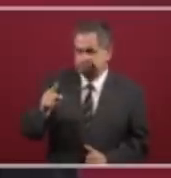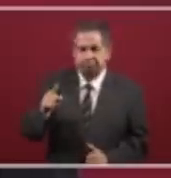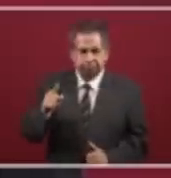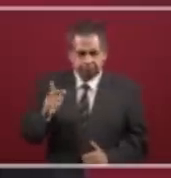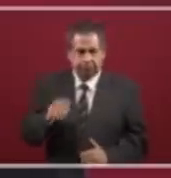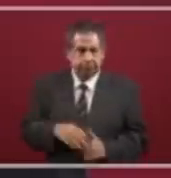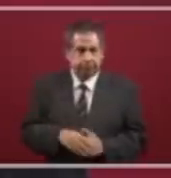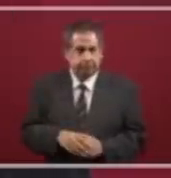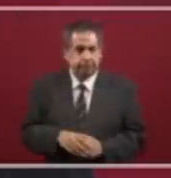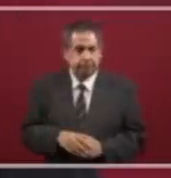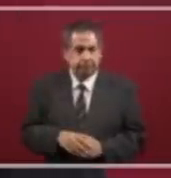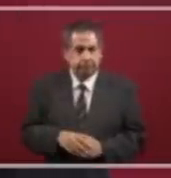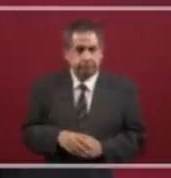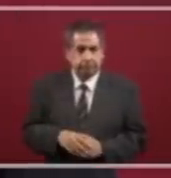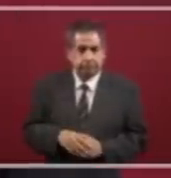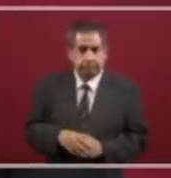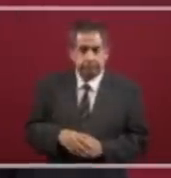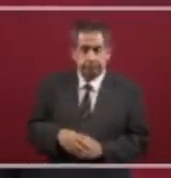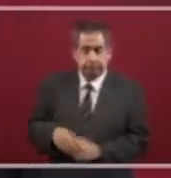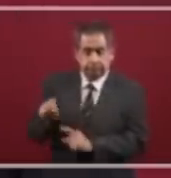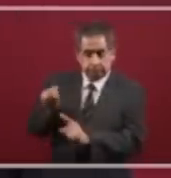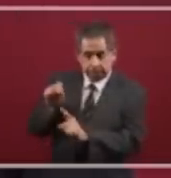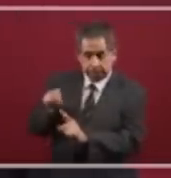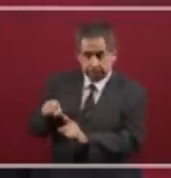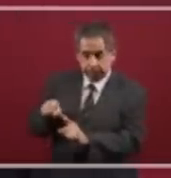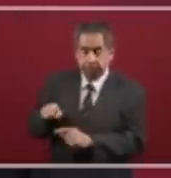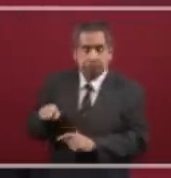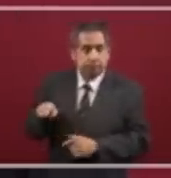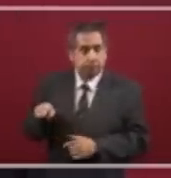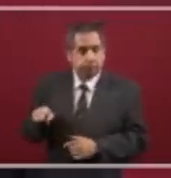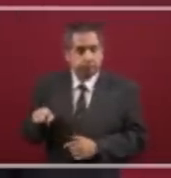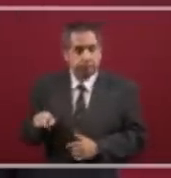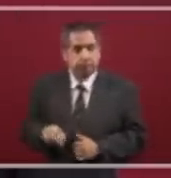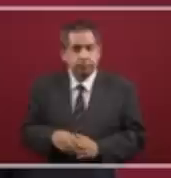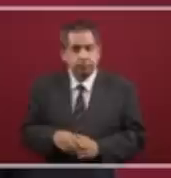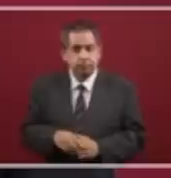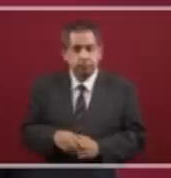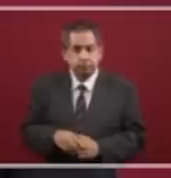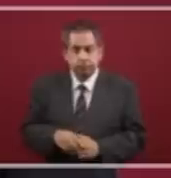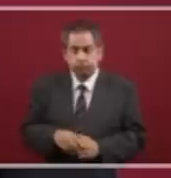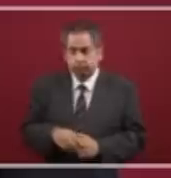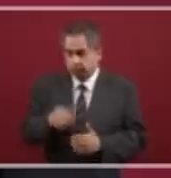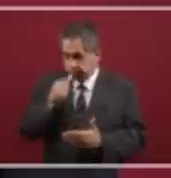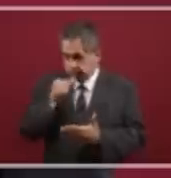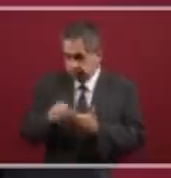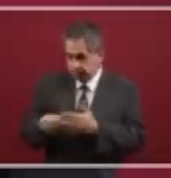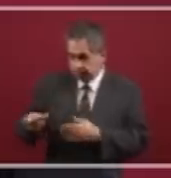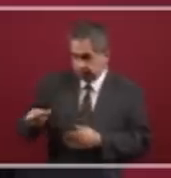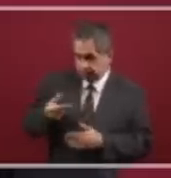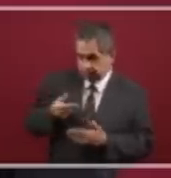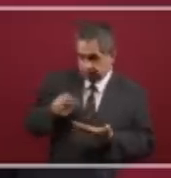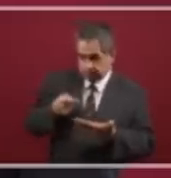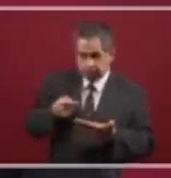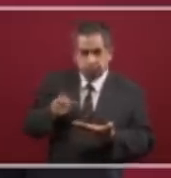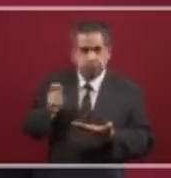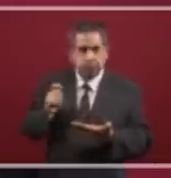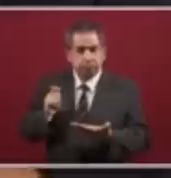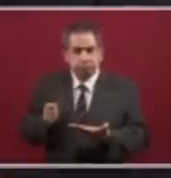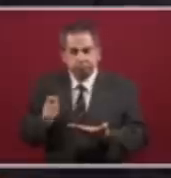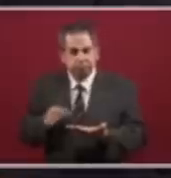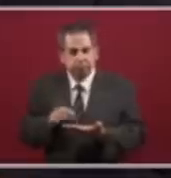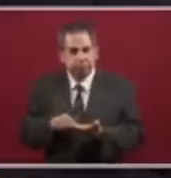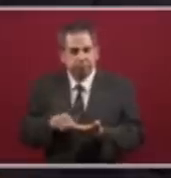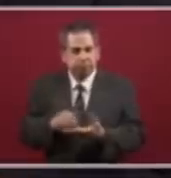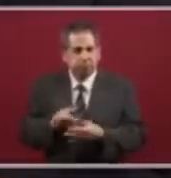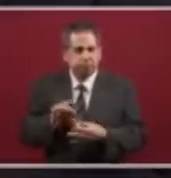el mismo me manda una nota diciéndome de qué